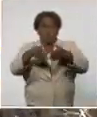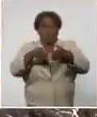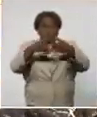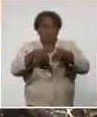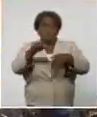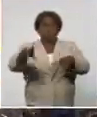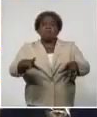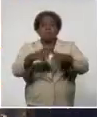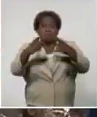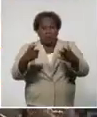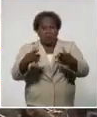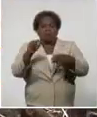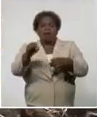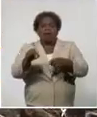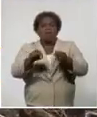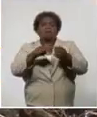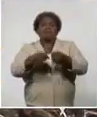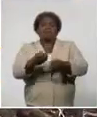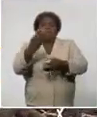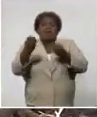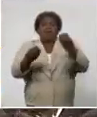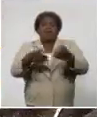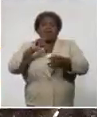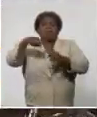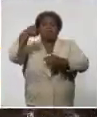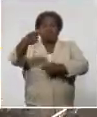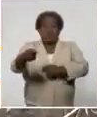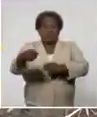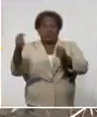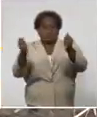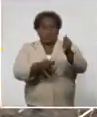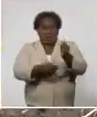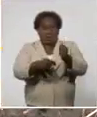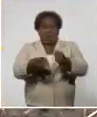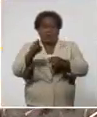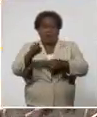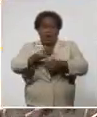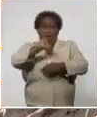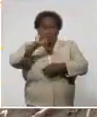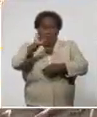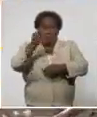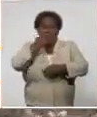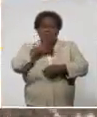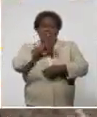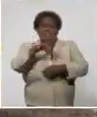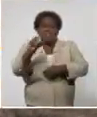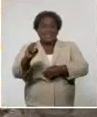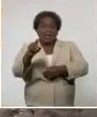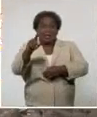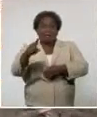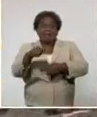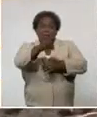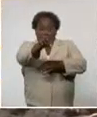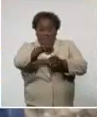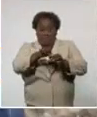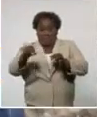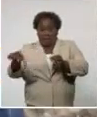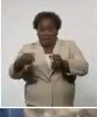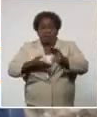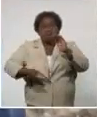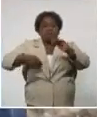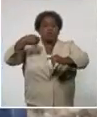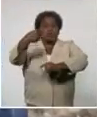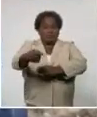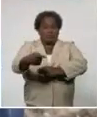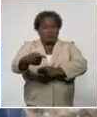para la próxima zafra la unidad empresarial de base roberto ramírez logró más de 100 hectáreas por encima de lo previsto por otro verde en un